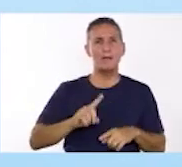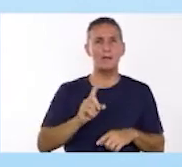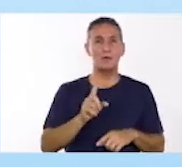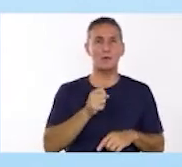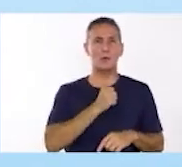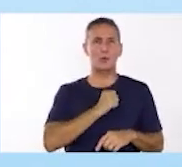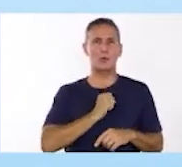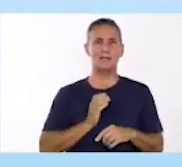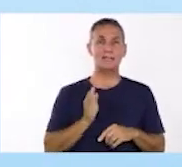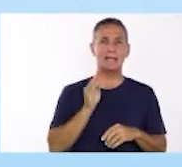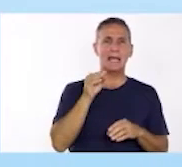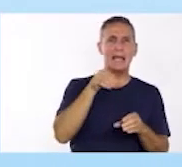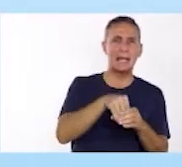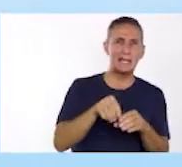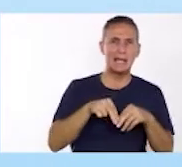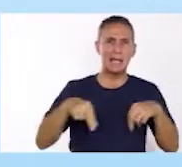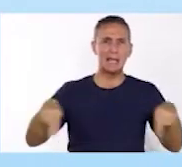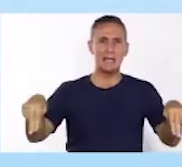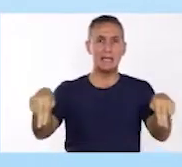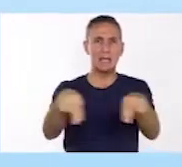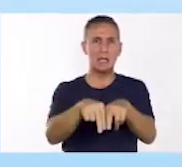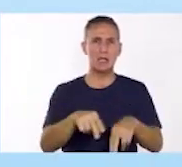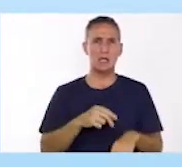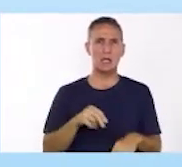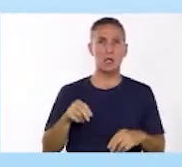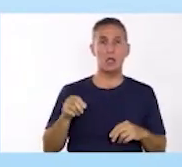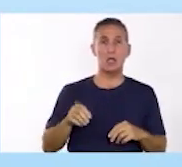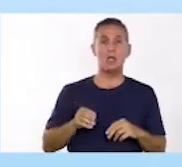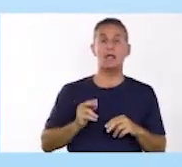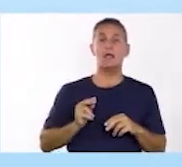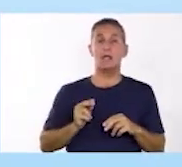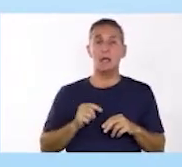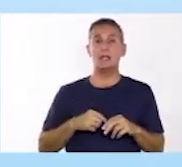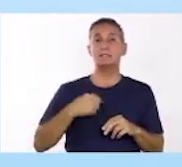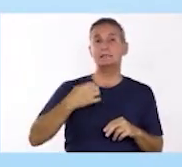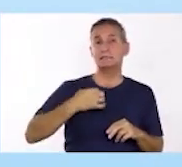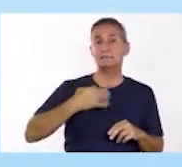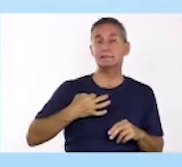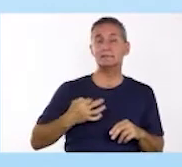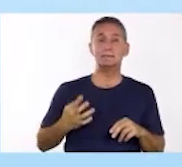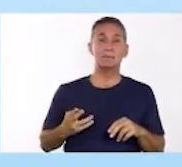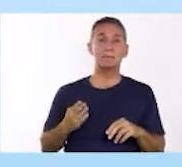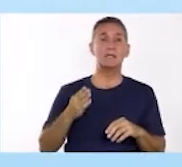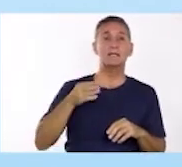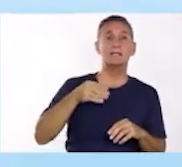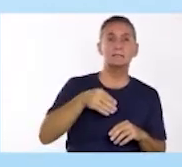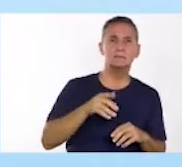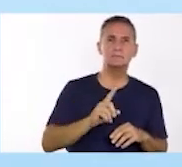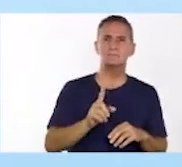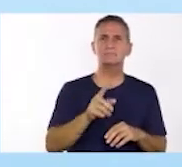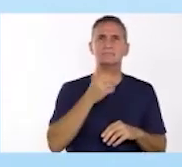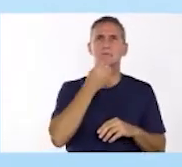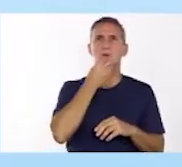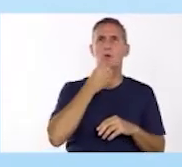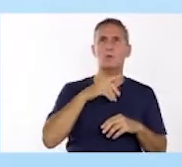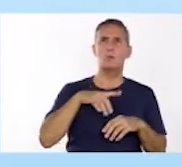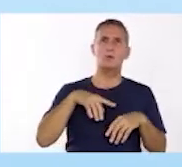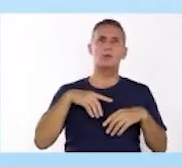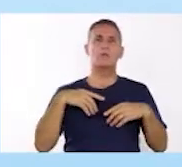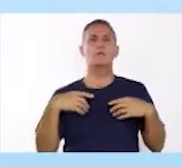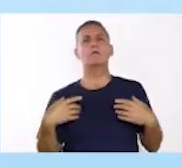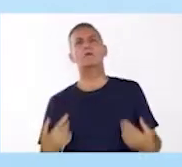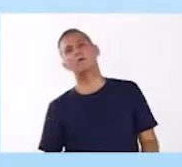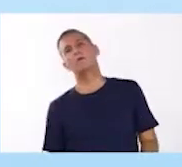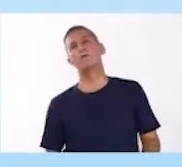entrar a la habitación porque cada vez que entra a la habitación o cada vez que ve a su hijo, no puede, se